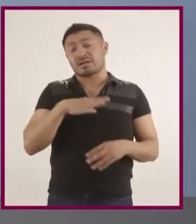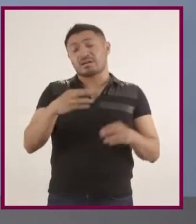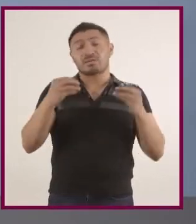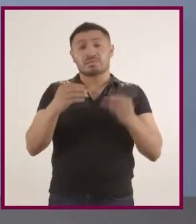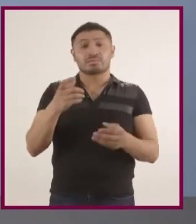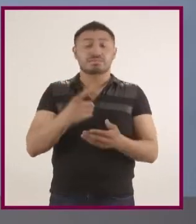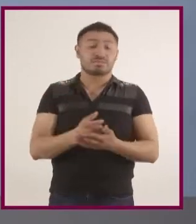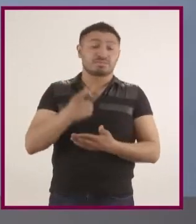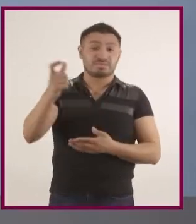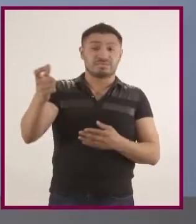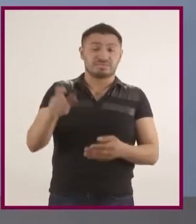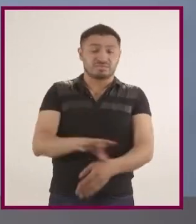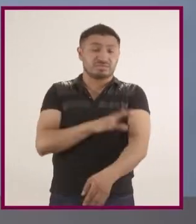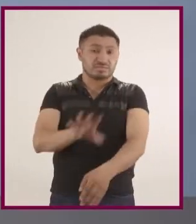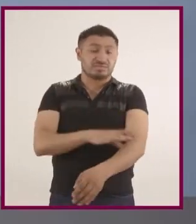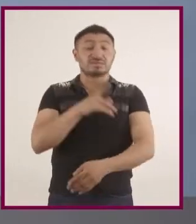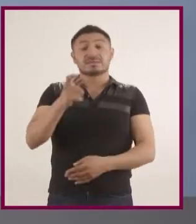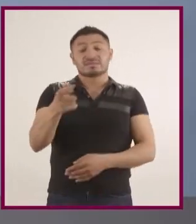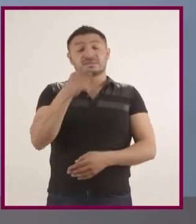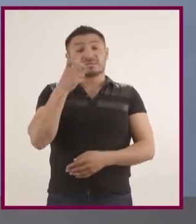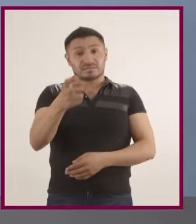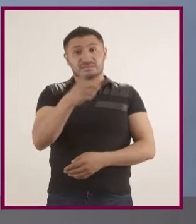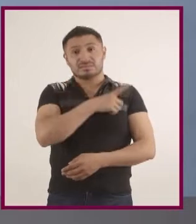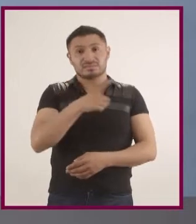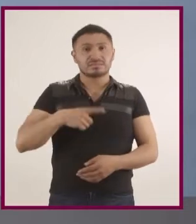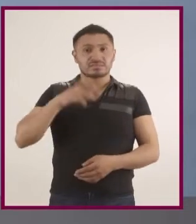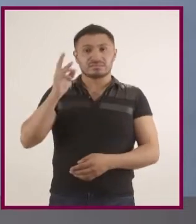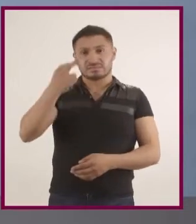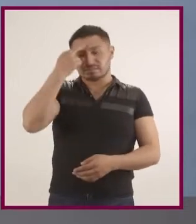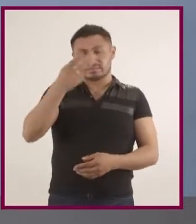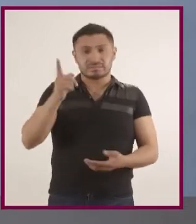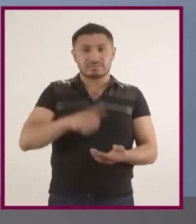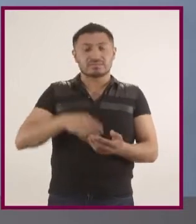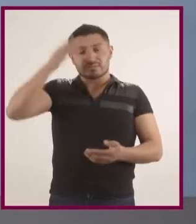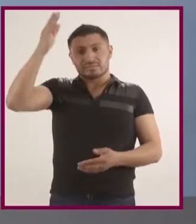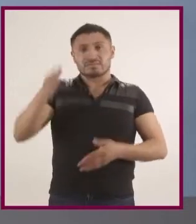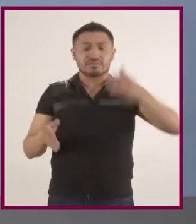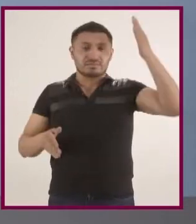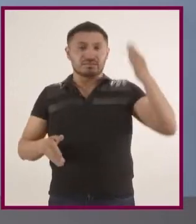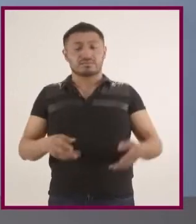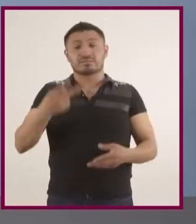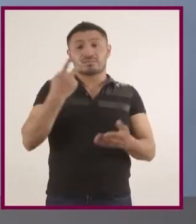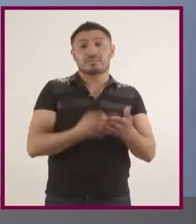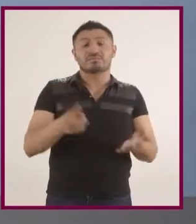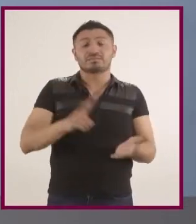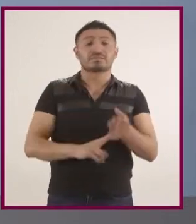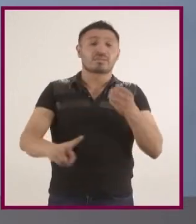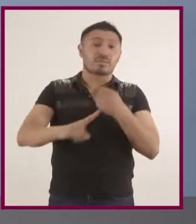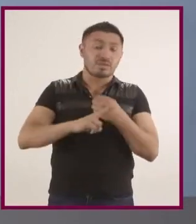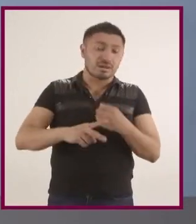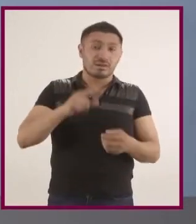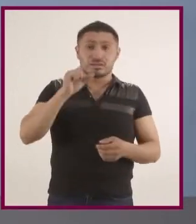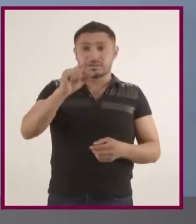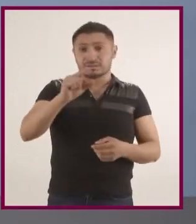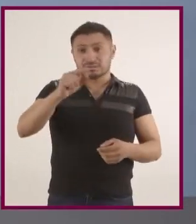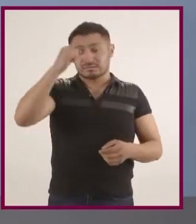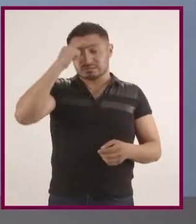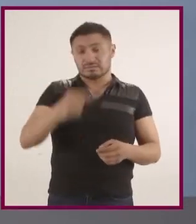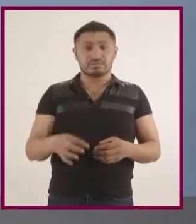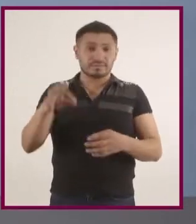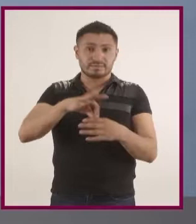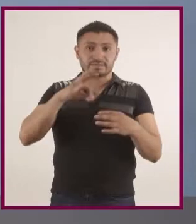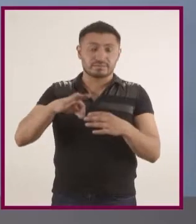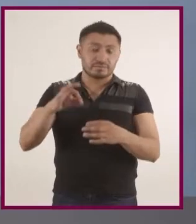la vivienda por eso se debe considerar incorporar aislantes en los muros o meter doble vidrio o de doble grosor ya que podría